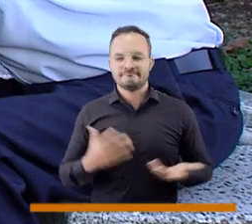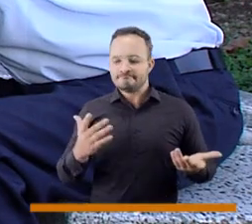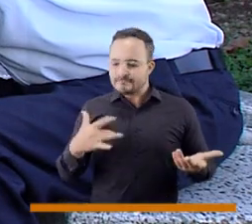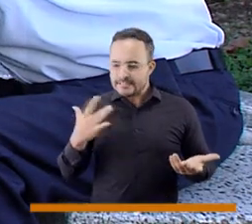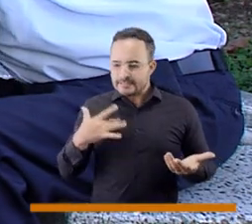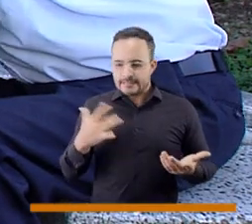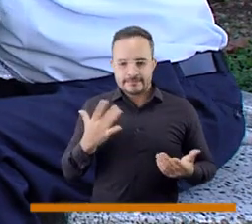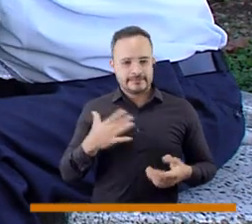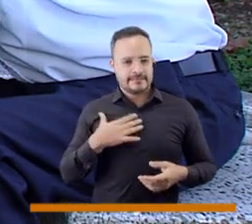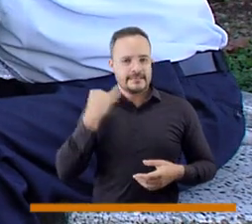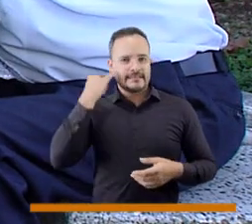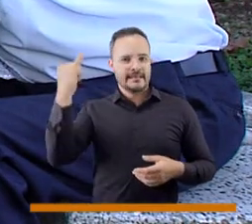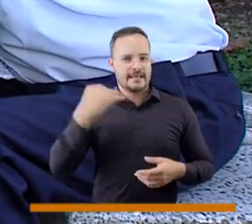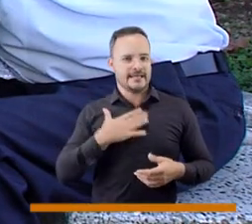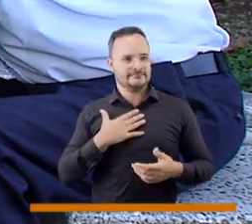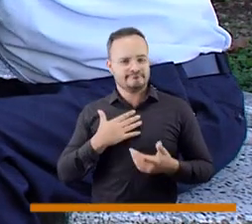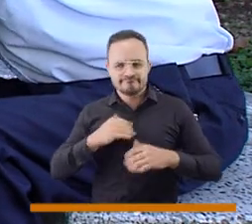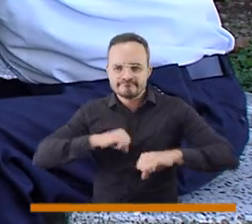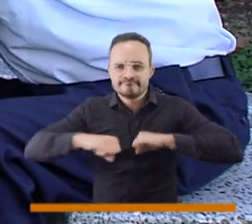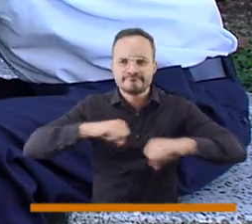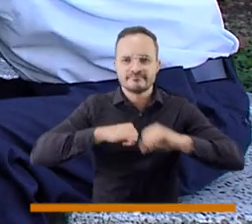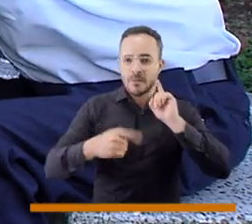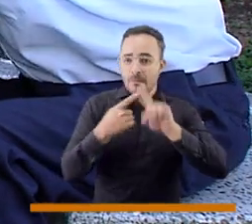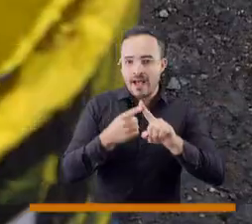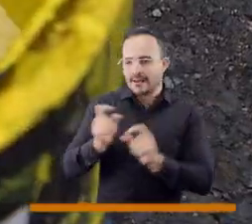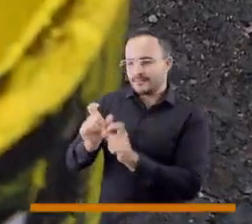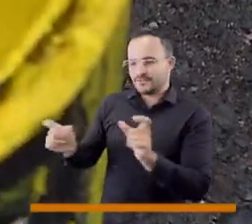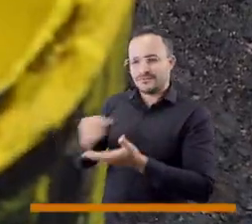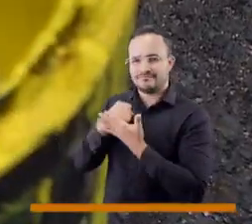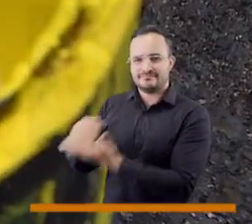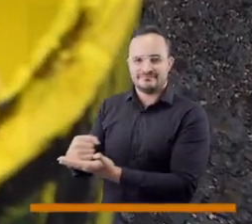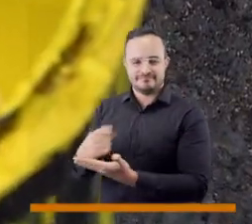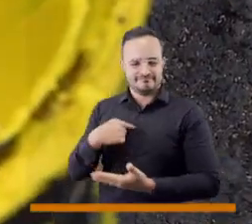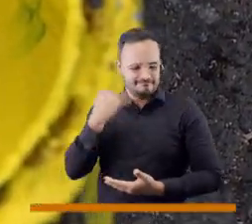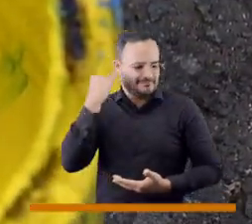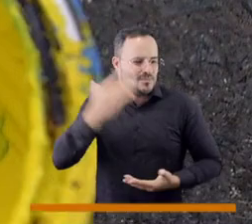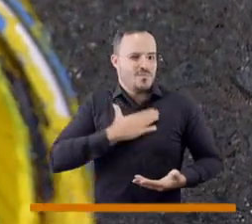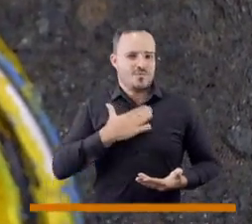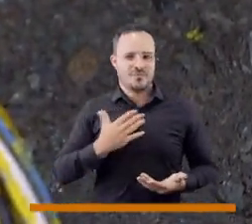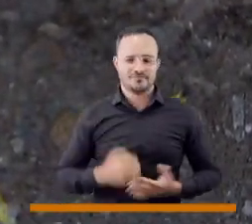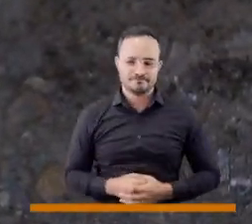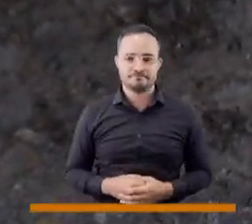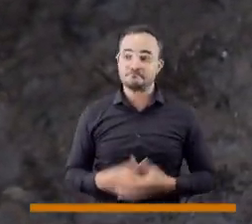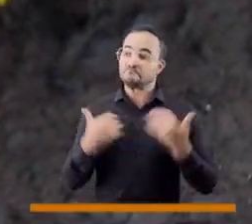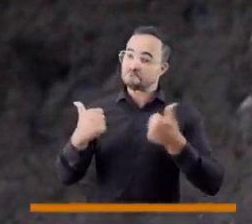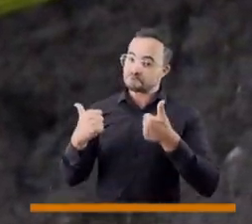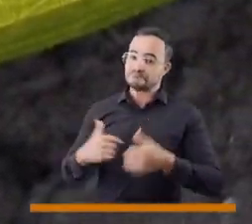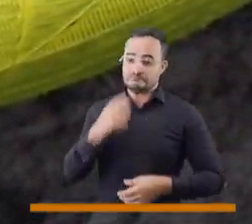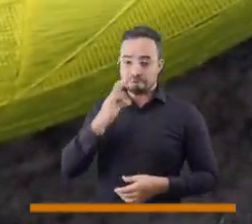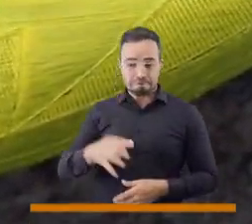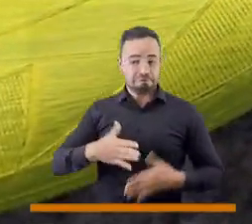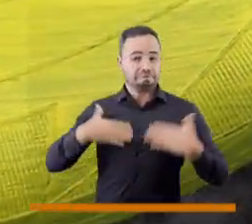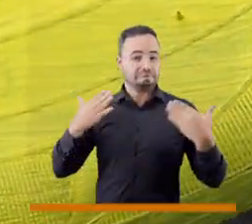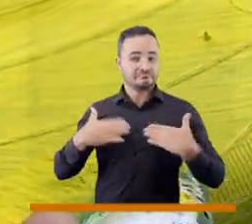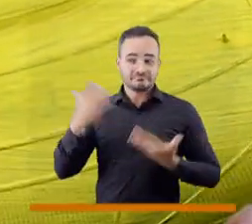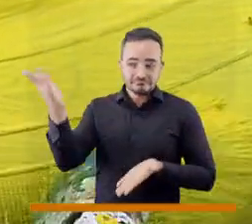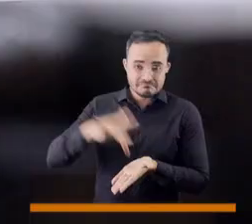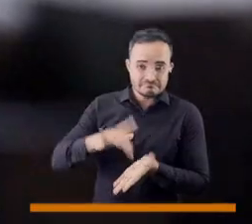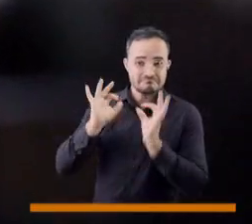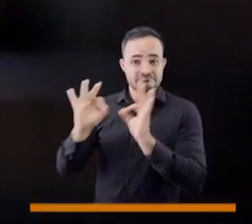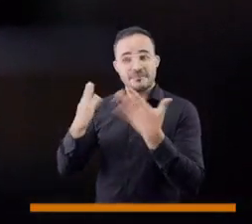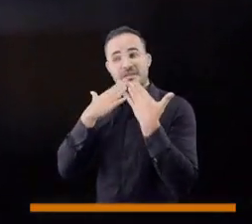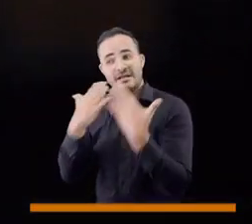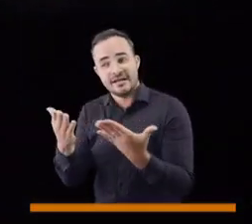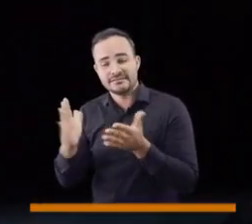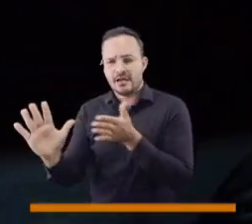algo que nace de nosotros para poder ayudar a las personas. Pues don Mario Vélez, presidente de FEDE Medellín, un honor contar